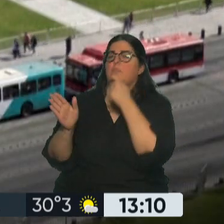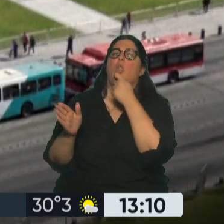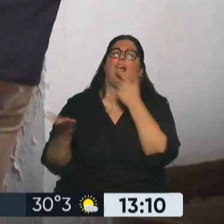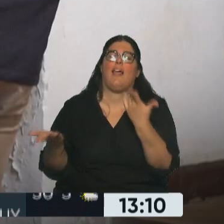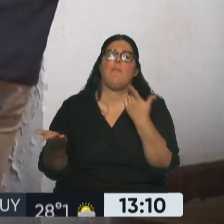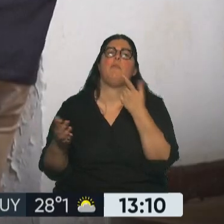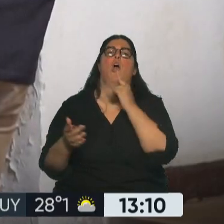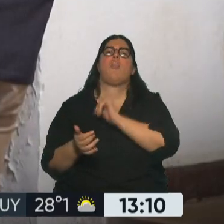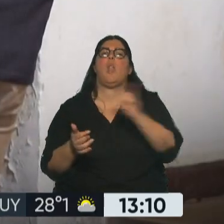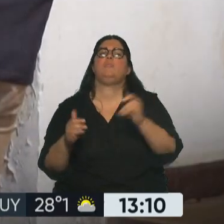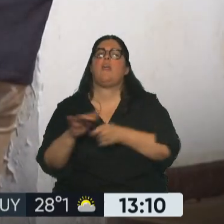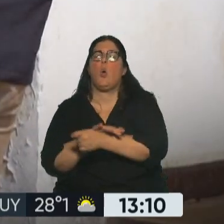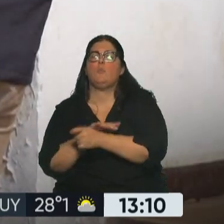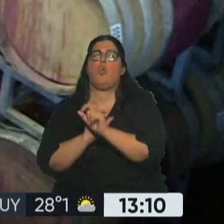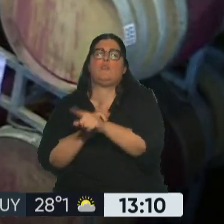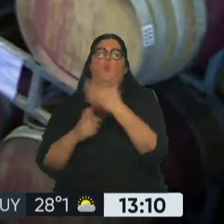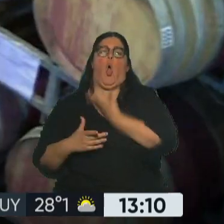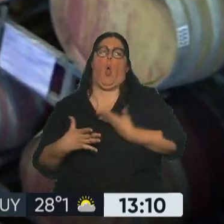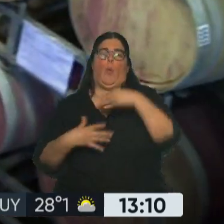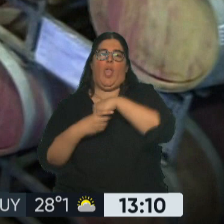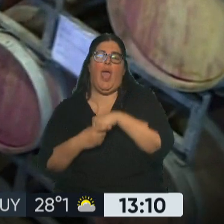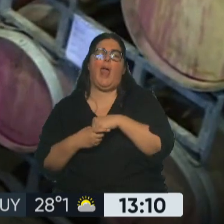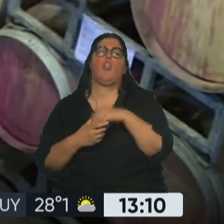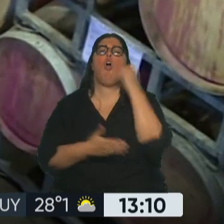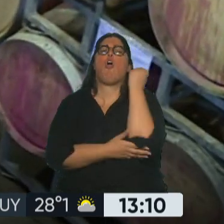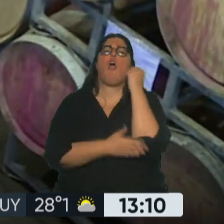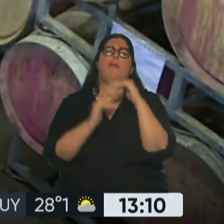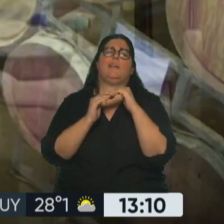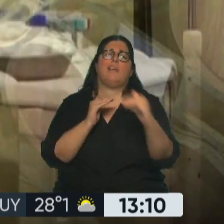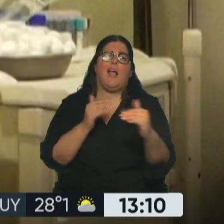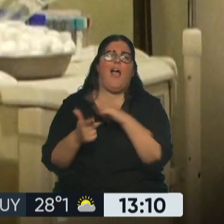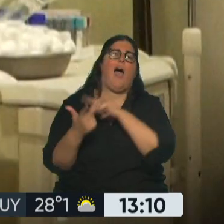de corrupción en las filas de su gobierno, una economía estancada, la